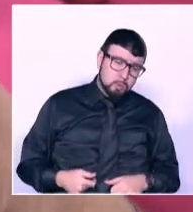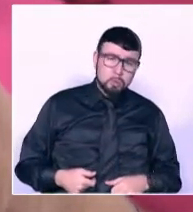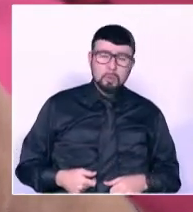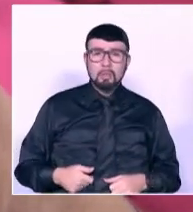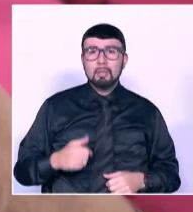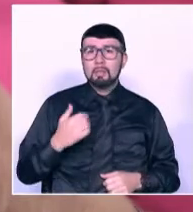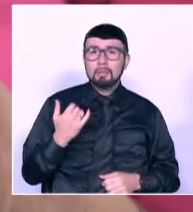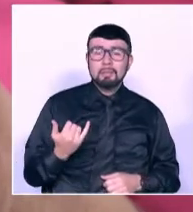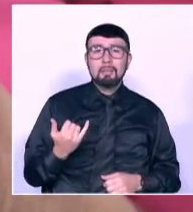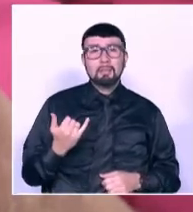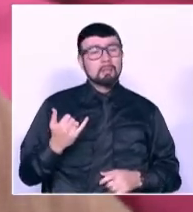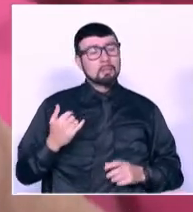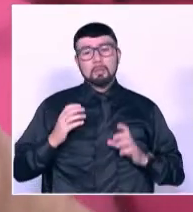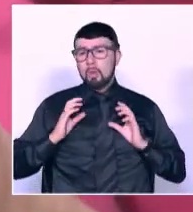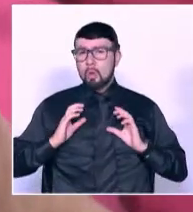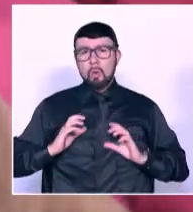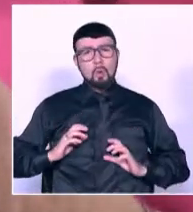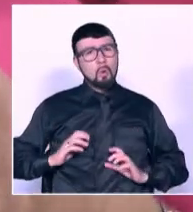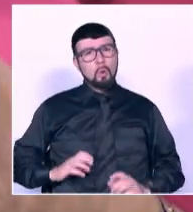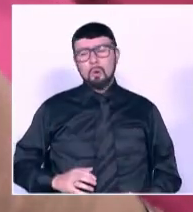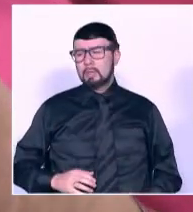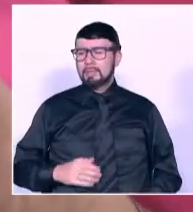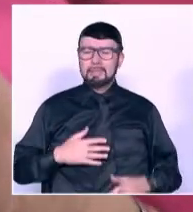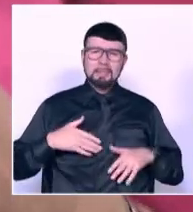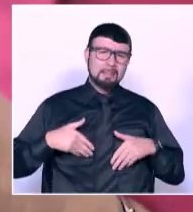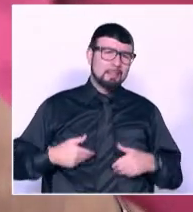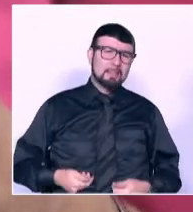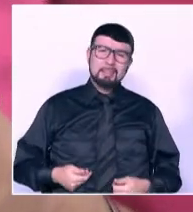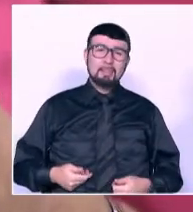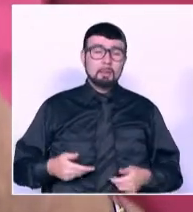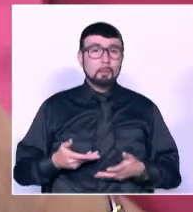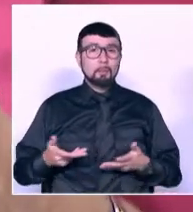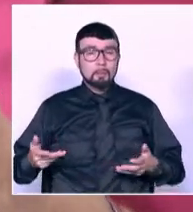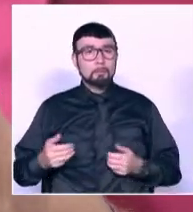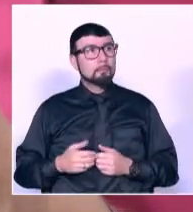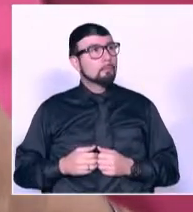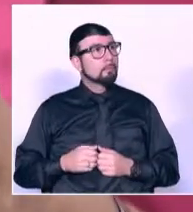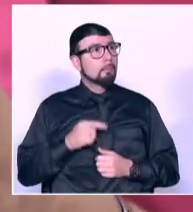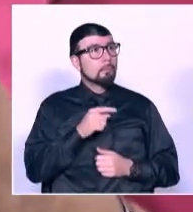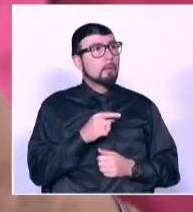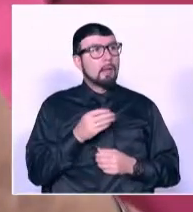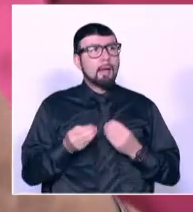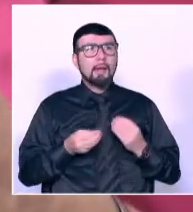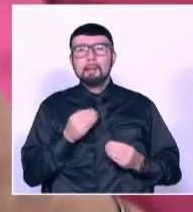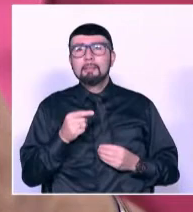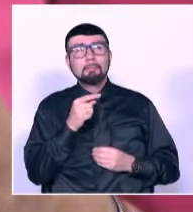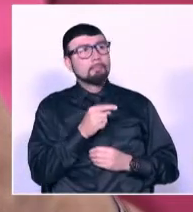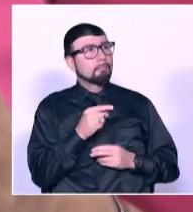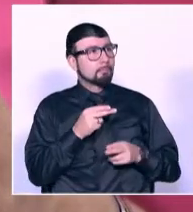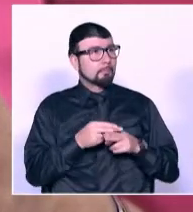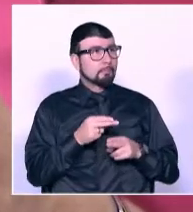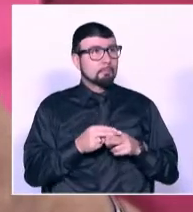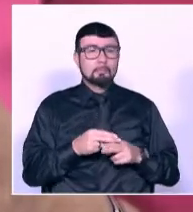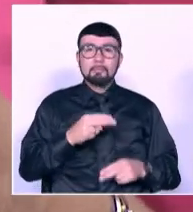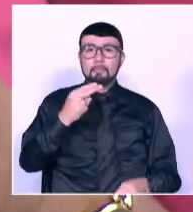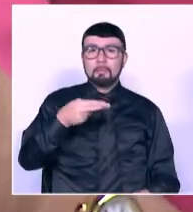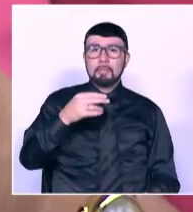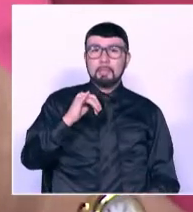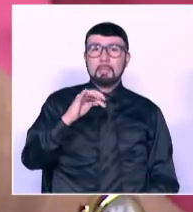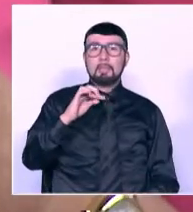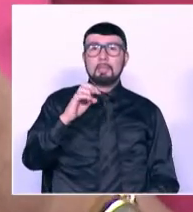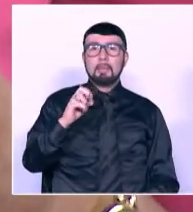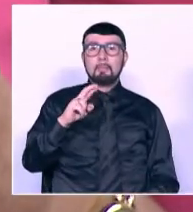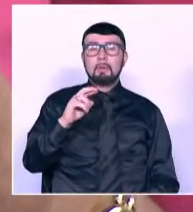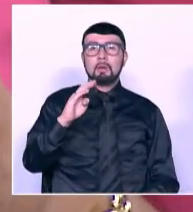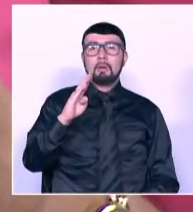músculos en mala posición. Entonces existe este aditamento que se llama hiperboloide.